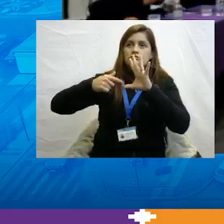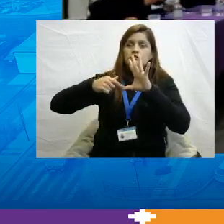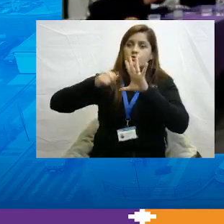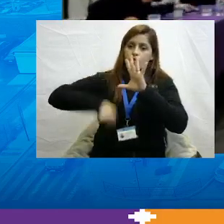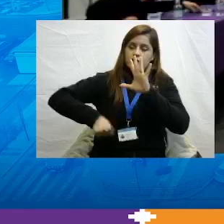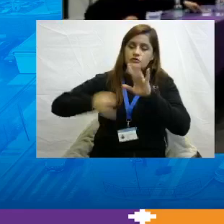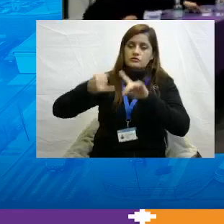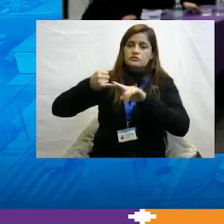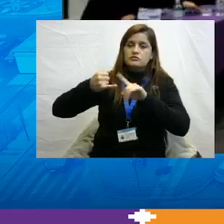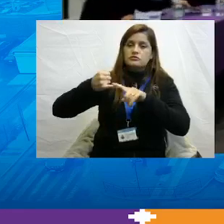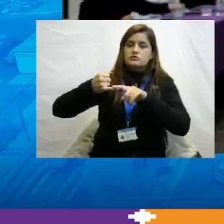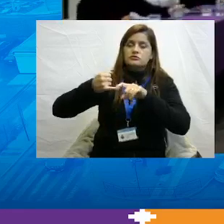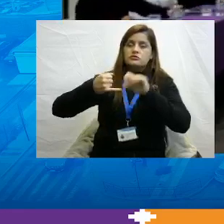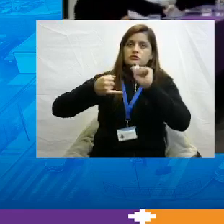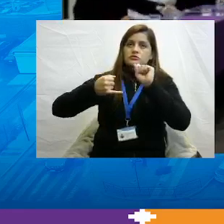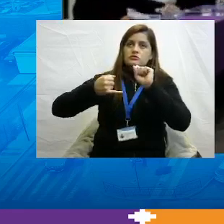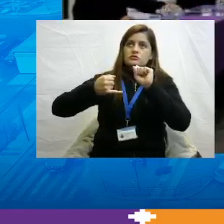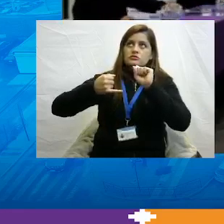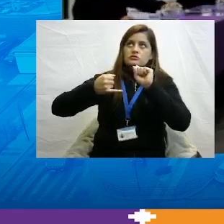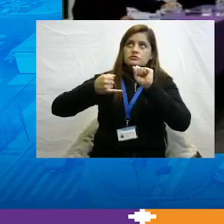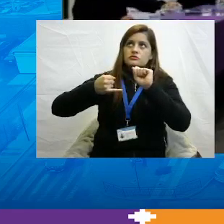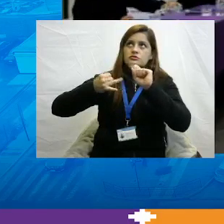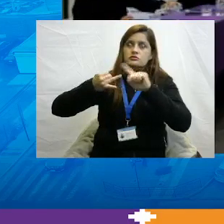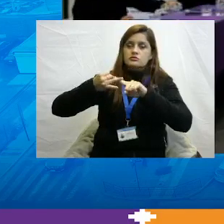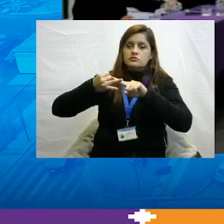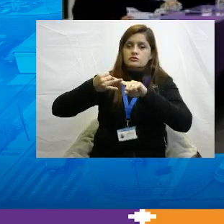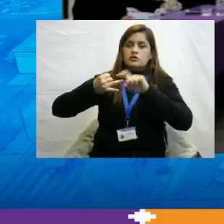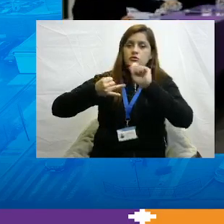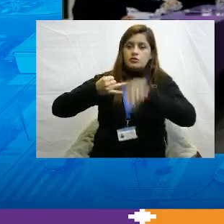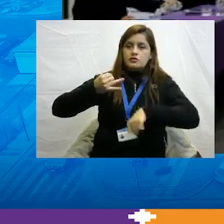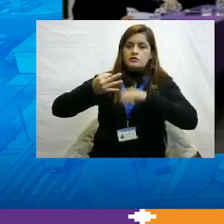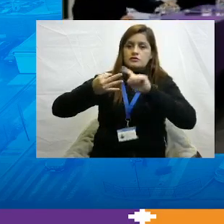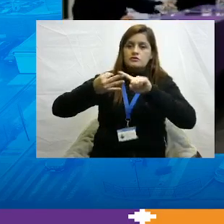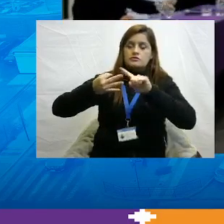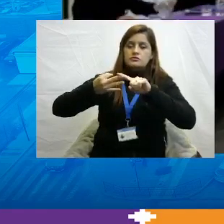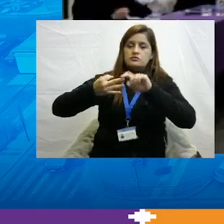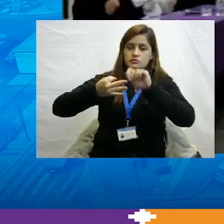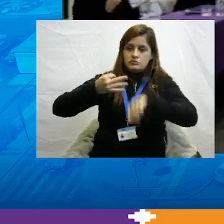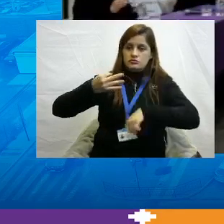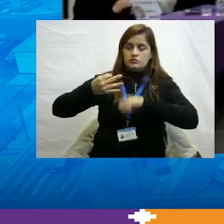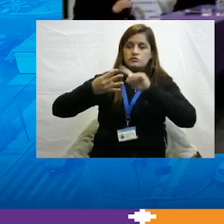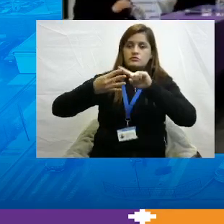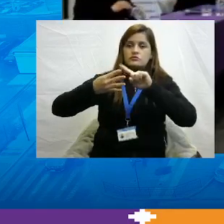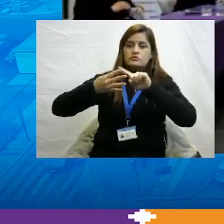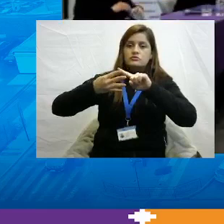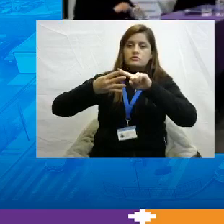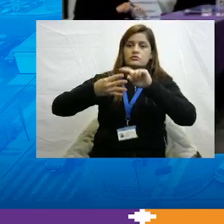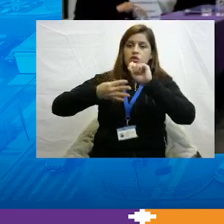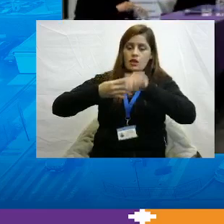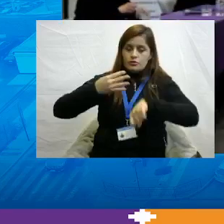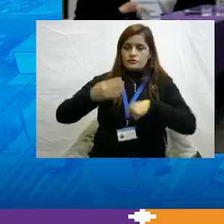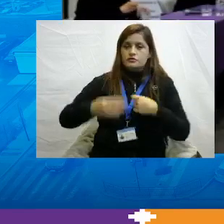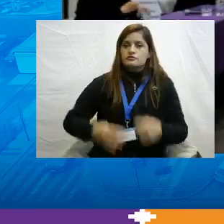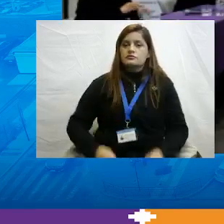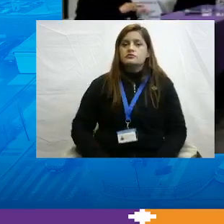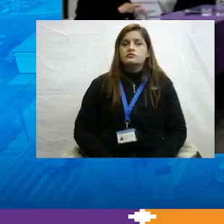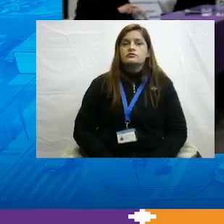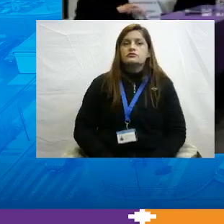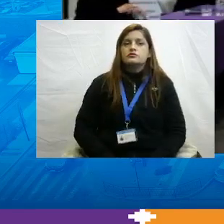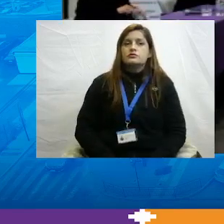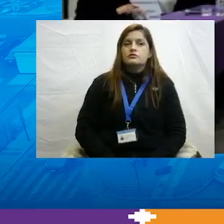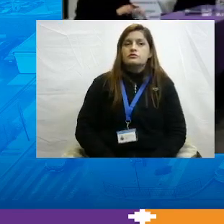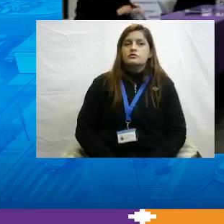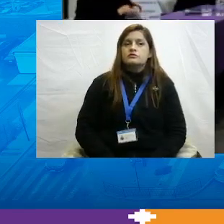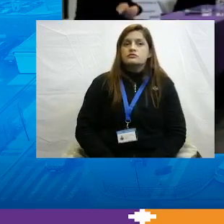Cavión. Apruebo. Señor Pérez. Señor Rojas. Apruebo. Señor Mendoza. Apruebo. Alcaldesa. Apruebo. Aprueba